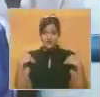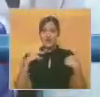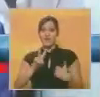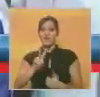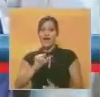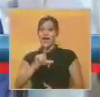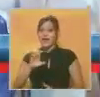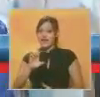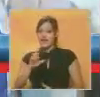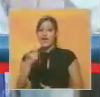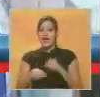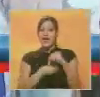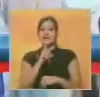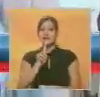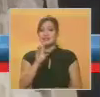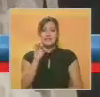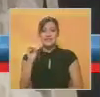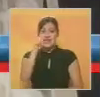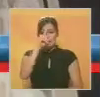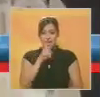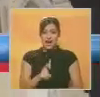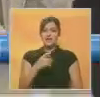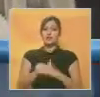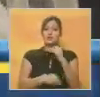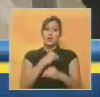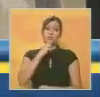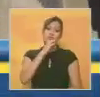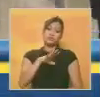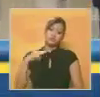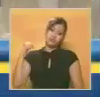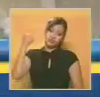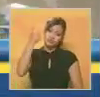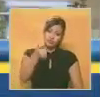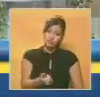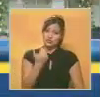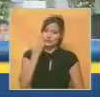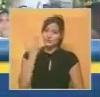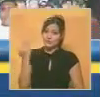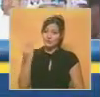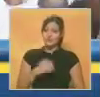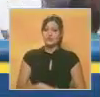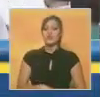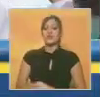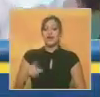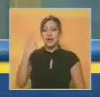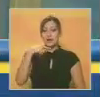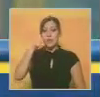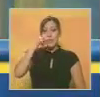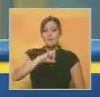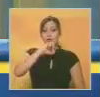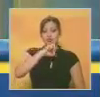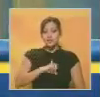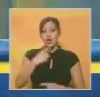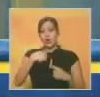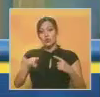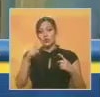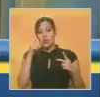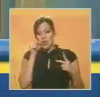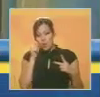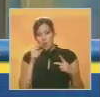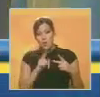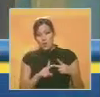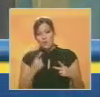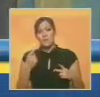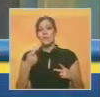inicio a la celebración de los 100 años de la canonización de la patrona de Oriente. Monseñor Jorge Aníbal Quintero, obispo de la diócesis